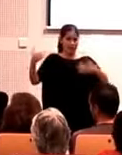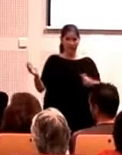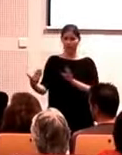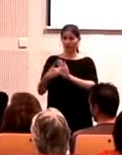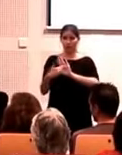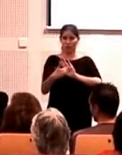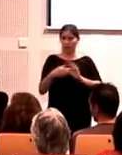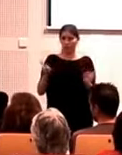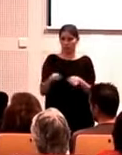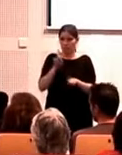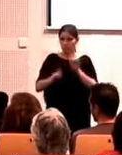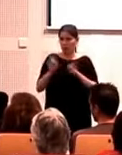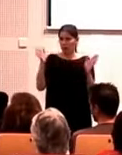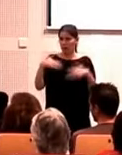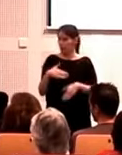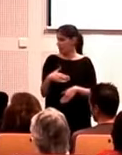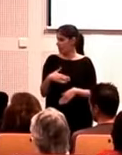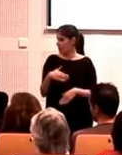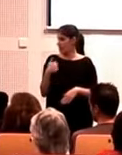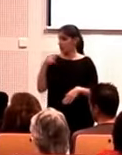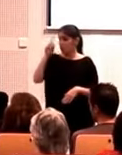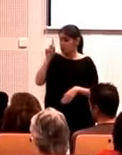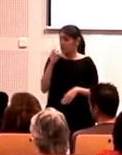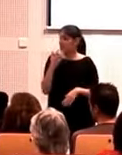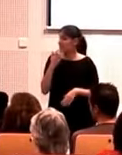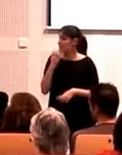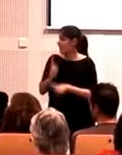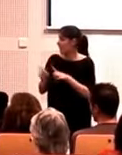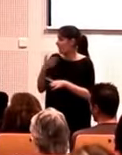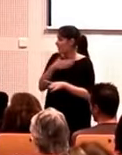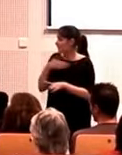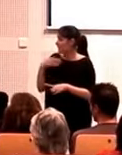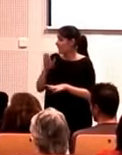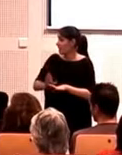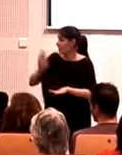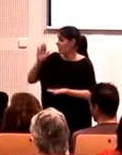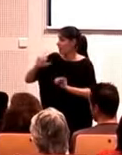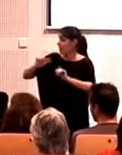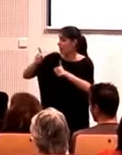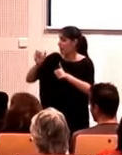ningún problema, vamos. Entonces no sé si alguien quiere empezar, si alguien se ve dispuesto